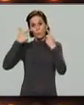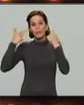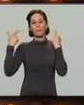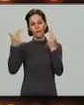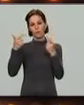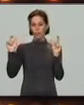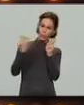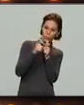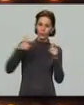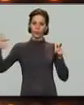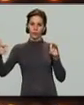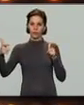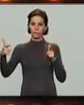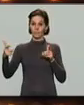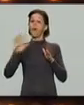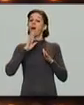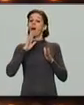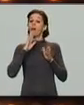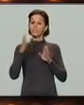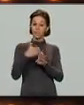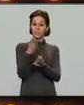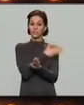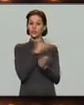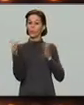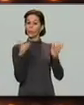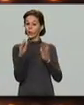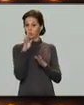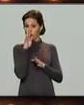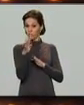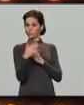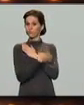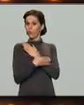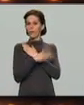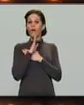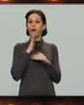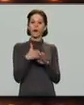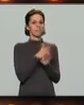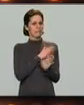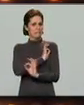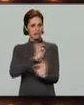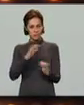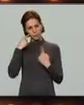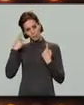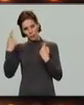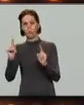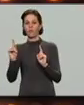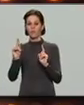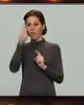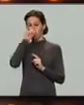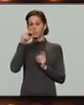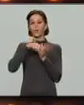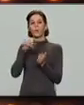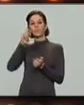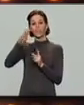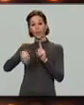Seguridad Social. En ninguno de los 4 años del gobierno anterior se consiguió. Este era un objetivo para